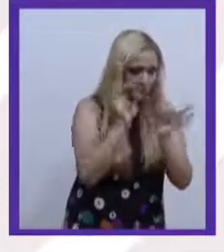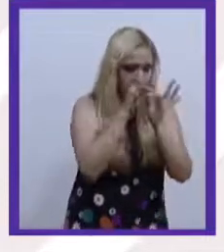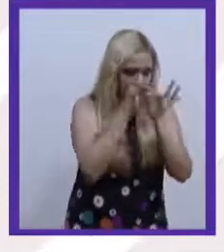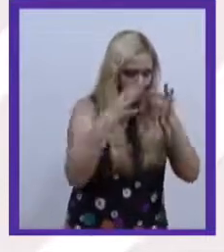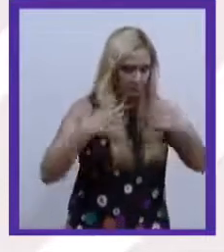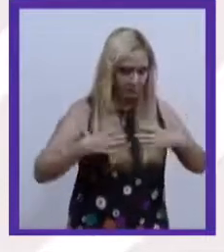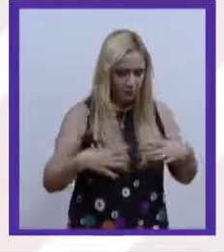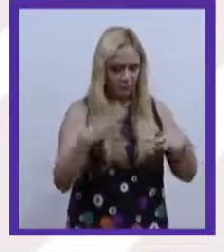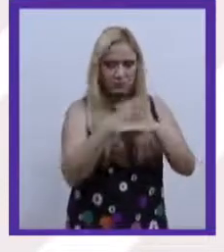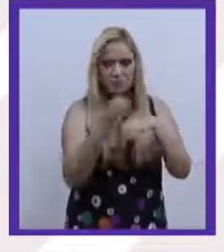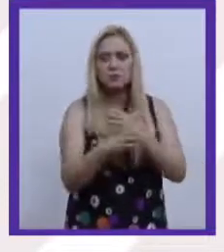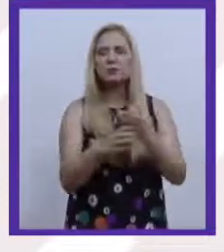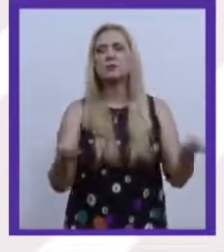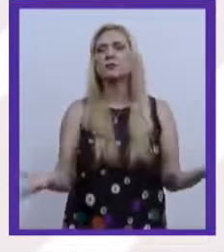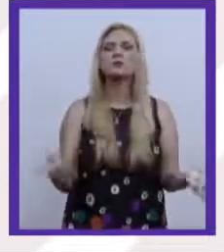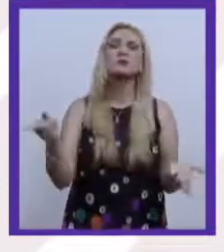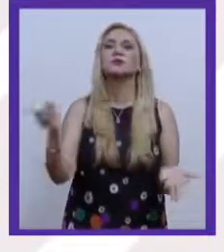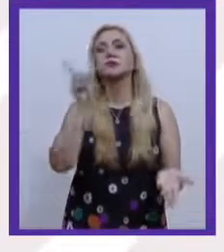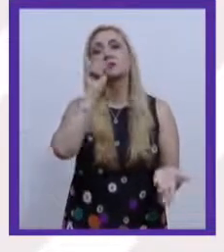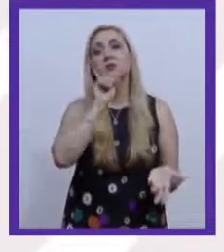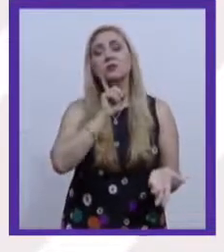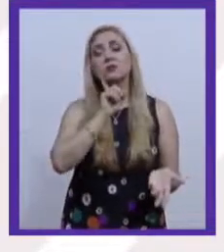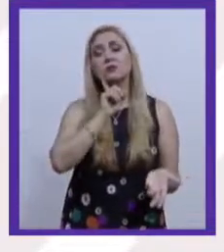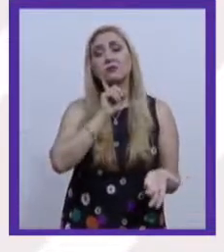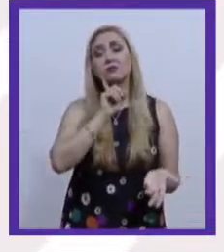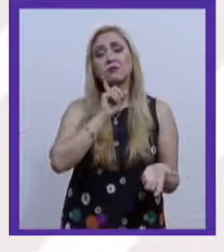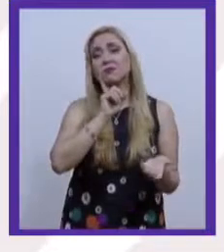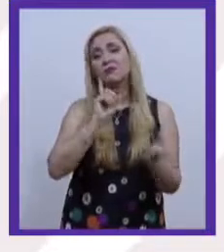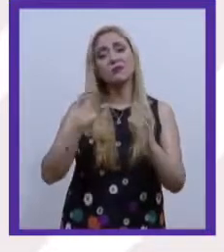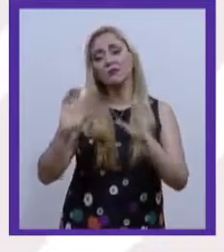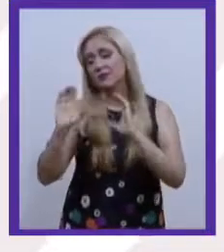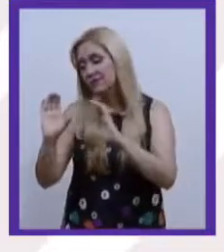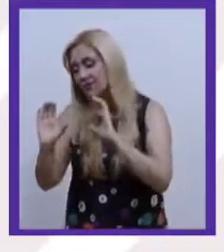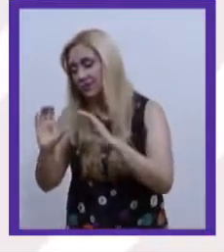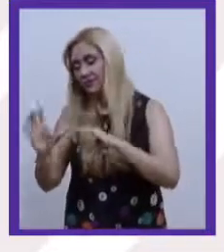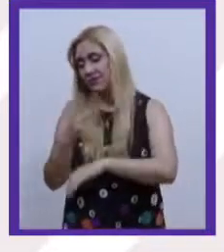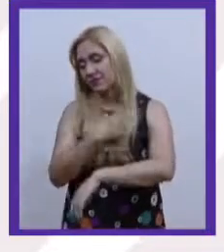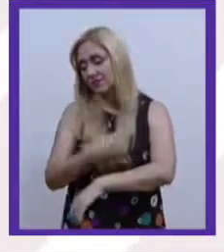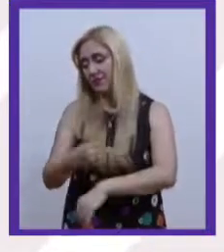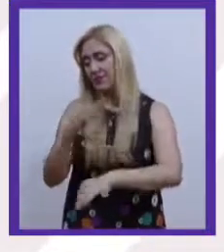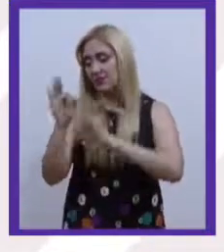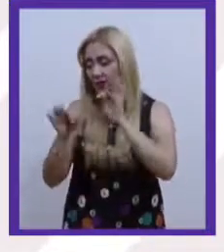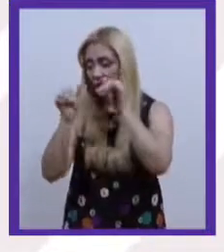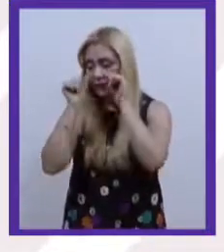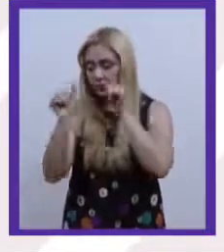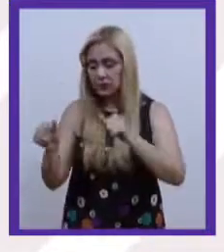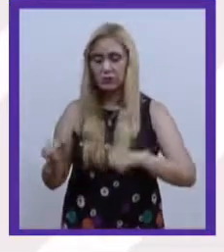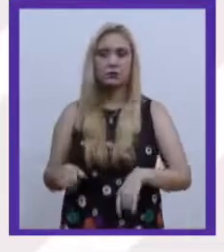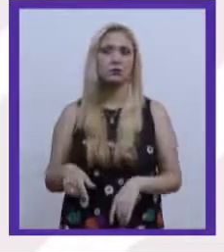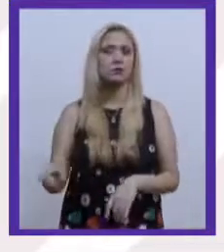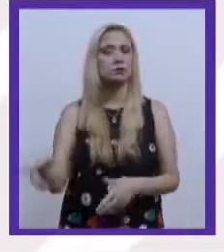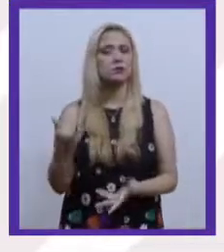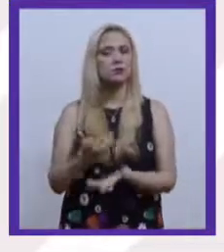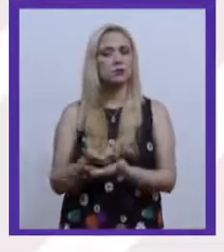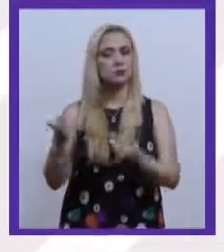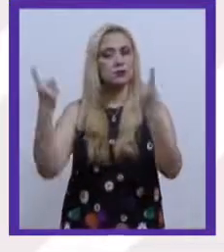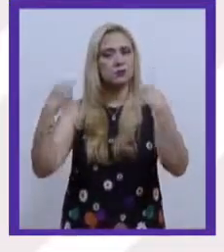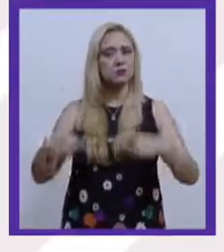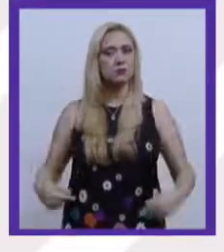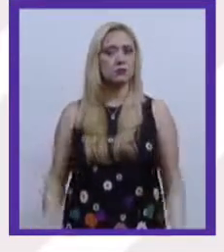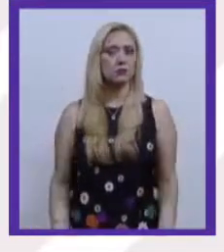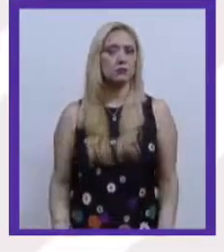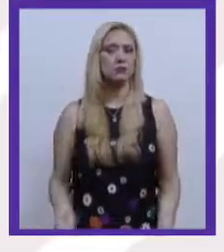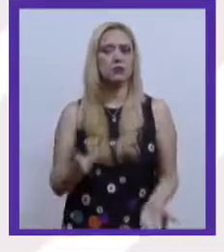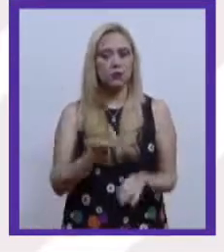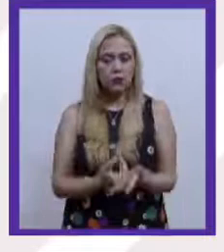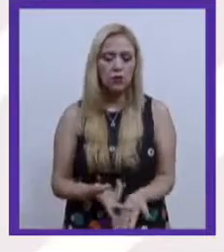el tiempo libre. El tiempo libre de las mujeres es para cuidar a las familias, ¿no? Al final de cuentas se convierte